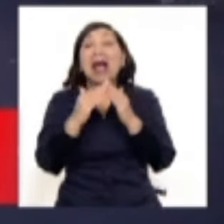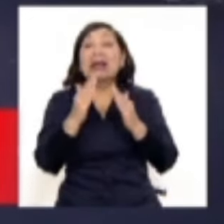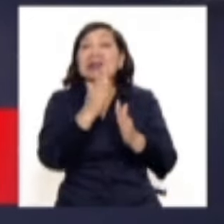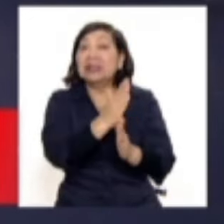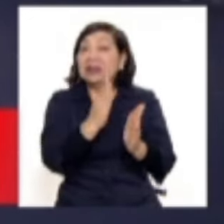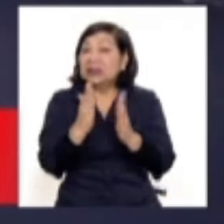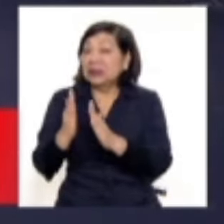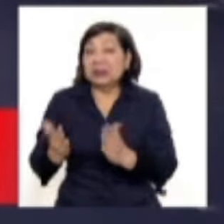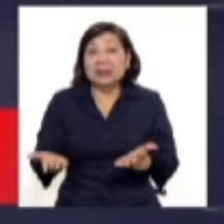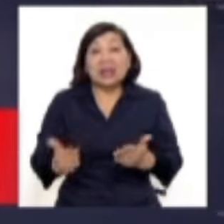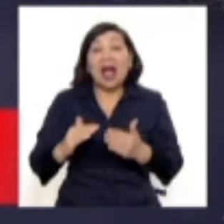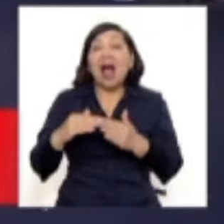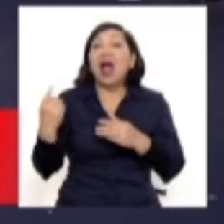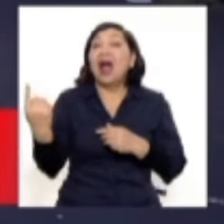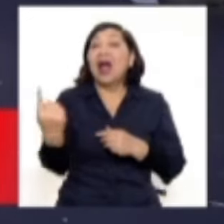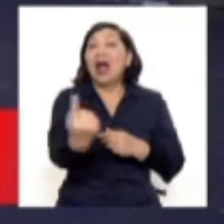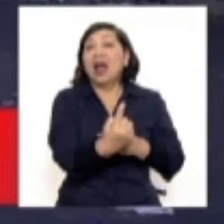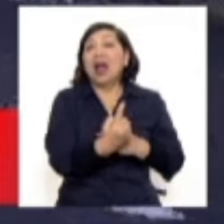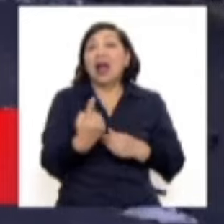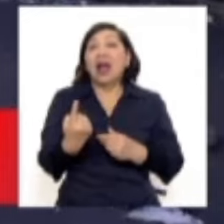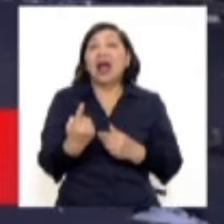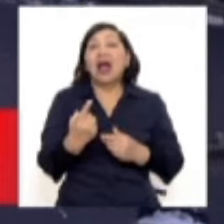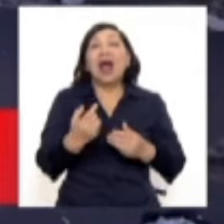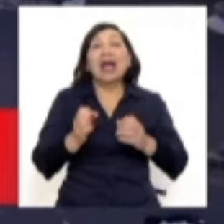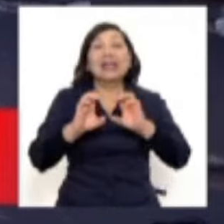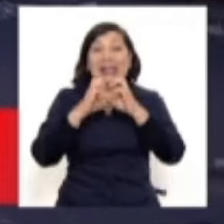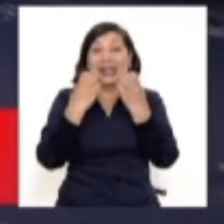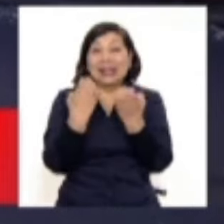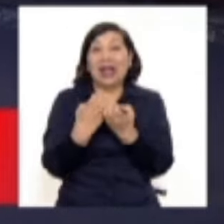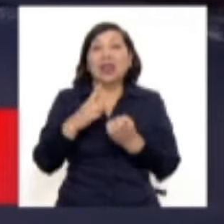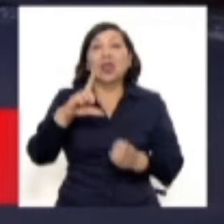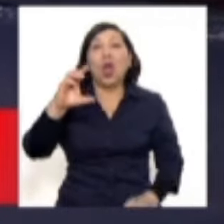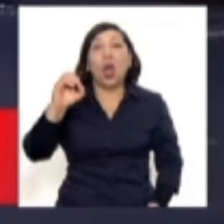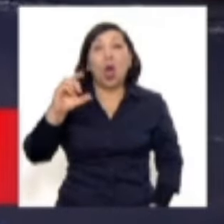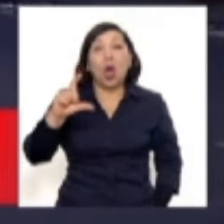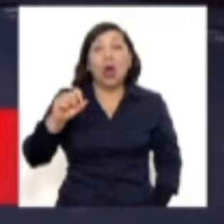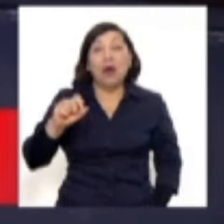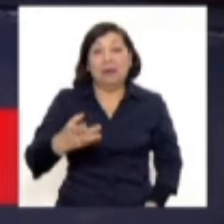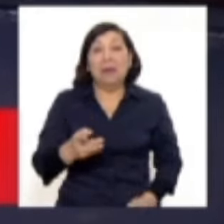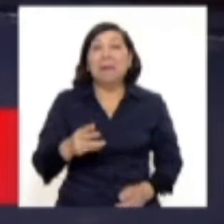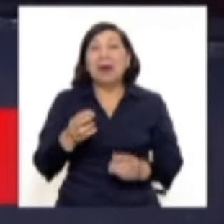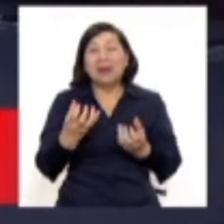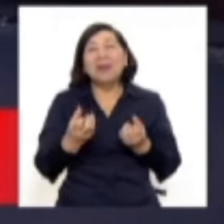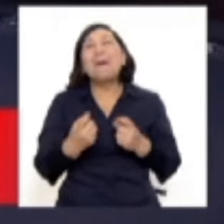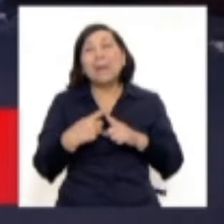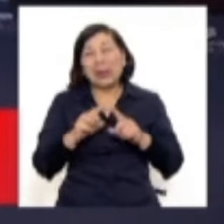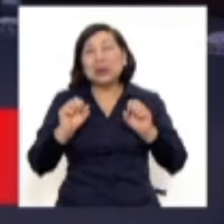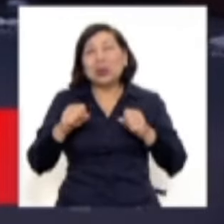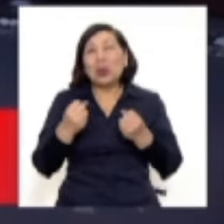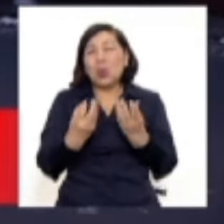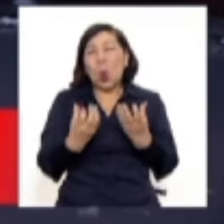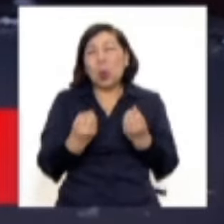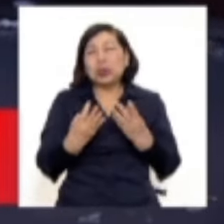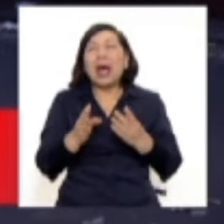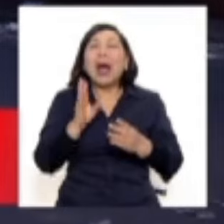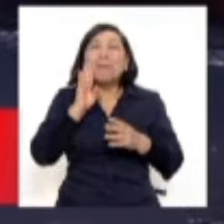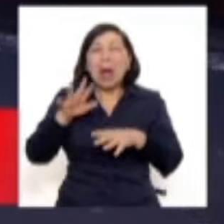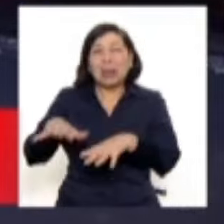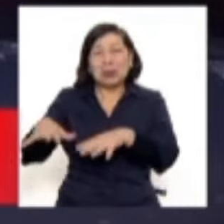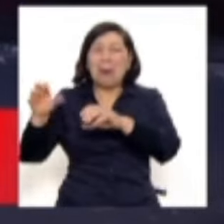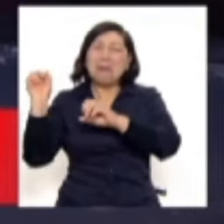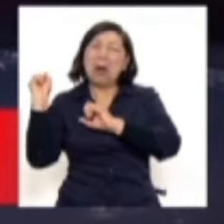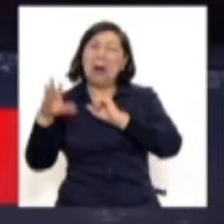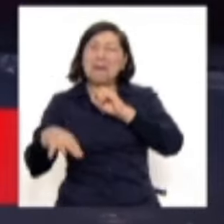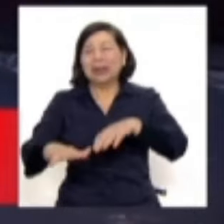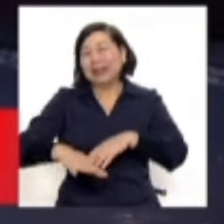pública aquí en las inmediaciones de Lolo Fernández. Lo que sí podemos ver hasta hora de la mañana es gran cantidad de basura esparcida por todas las calles,